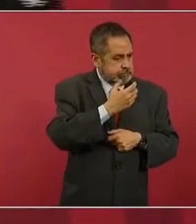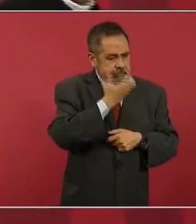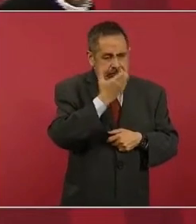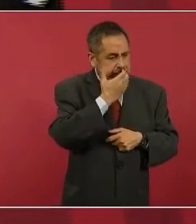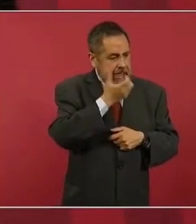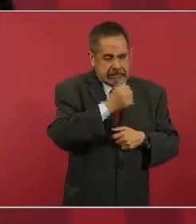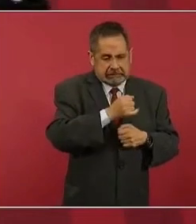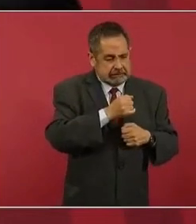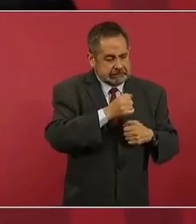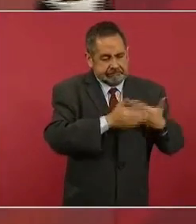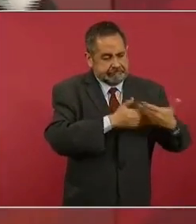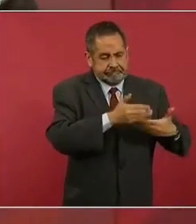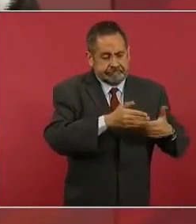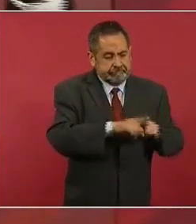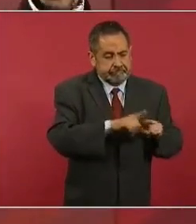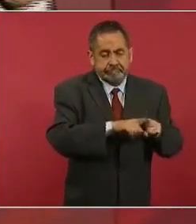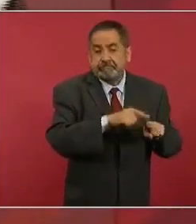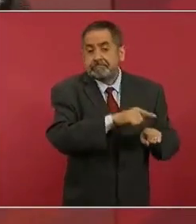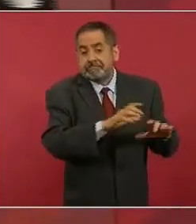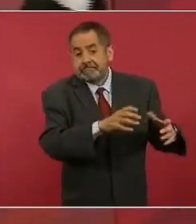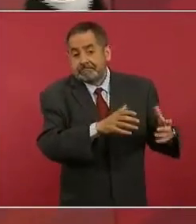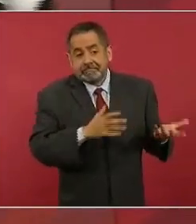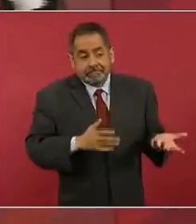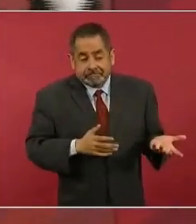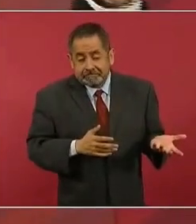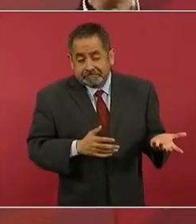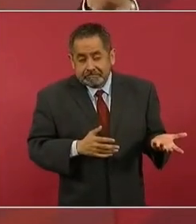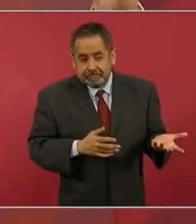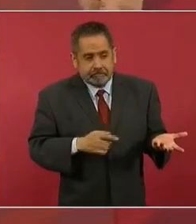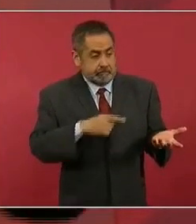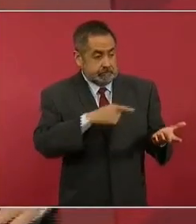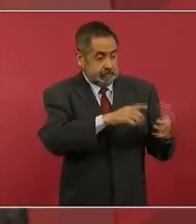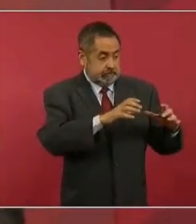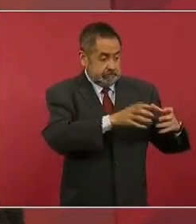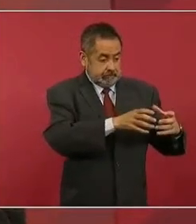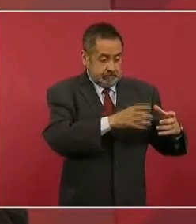y que no necesariamente está vinculado